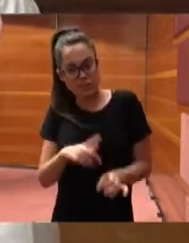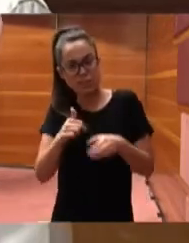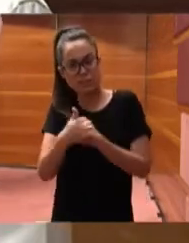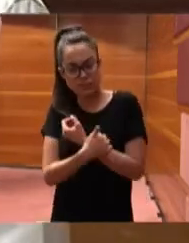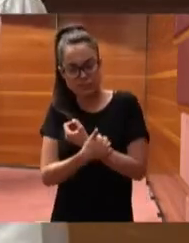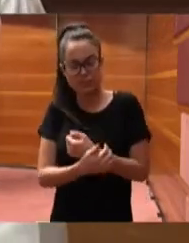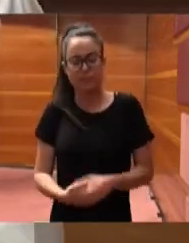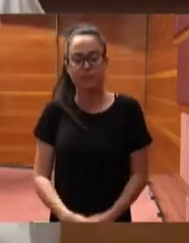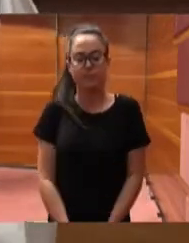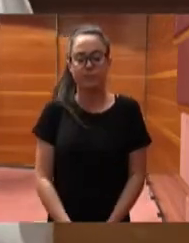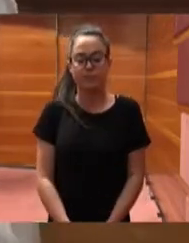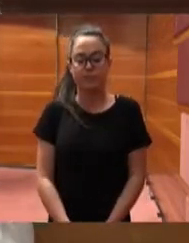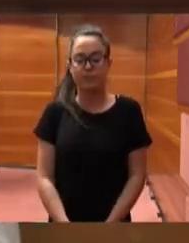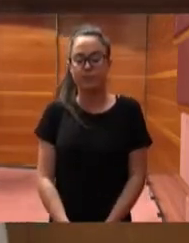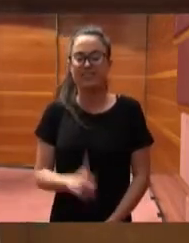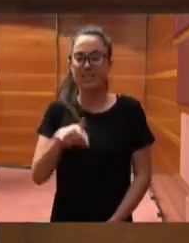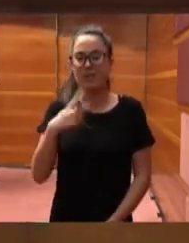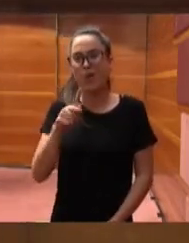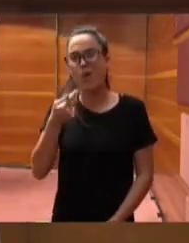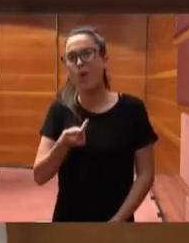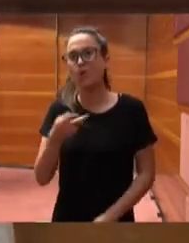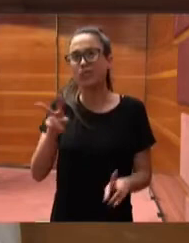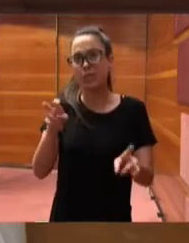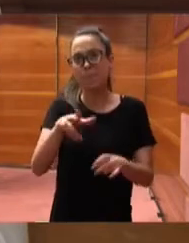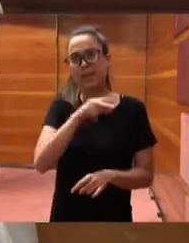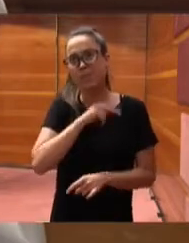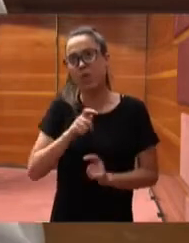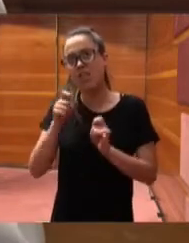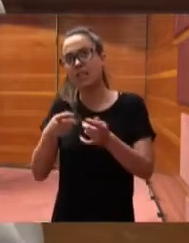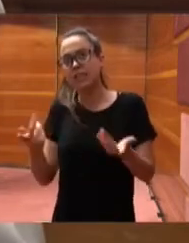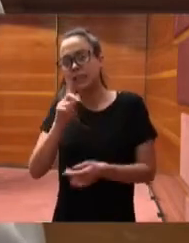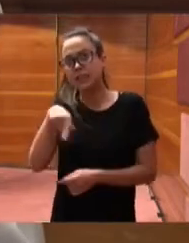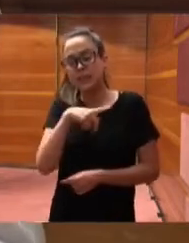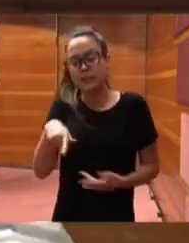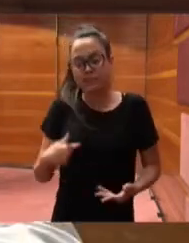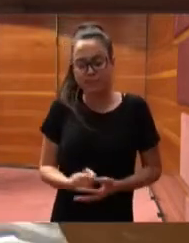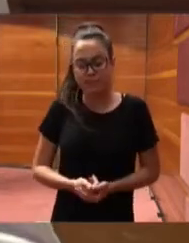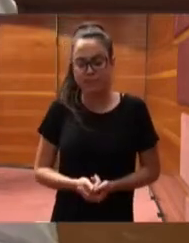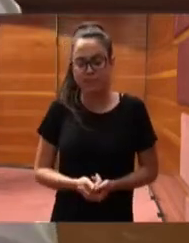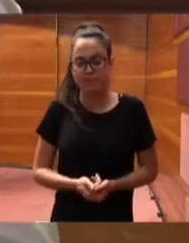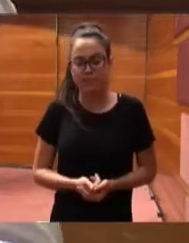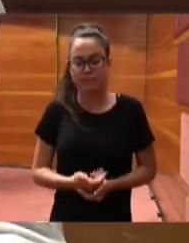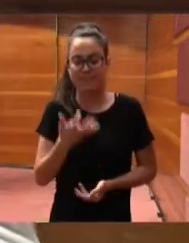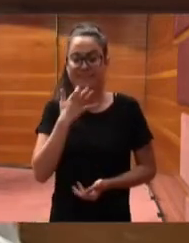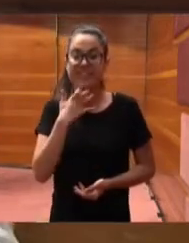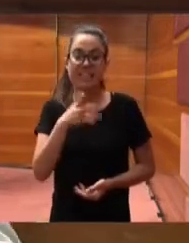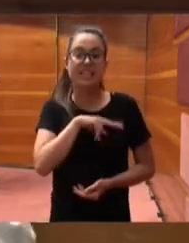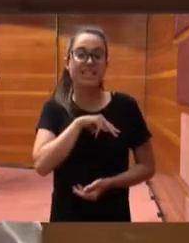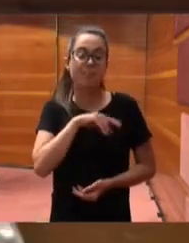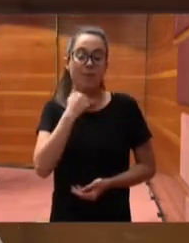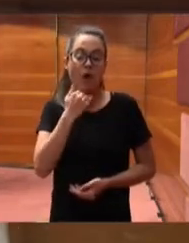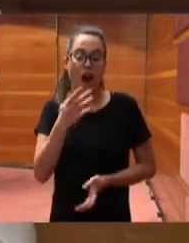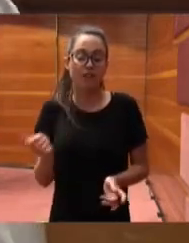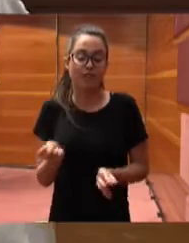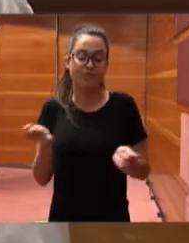participación. Y luego está el asunto del premio. Pues hay veces que lanzas una campaña y tienes mejor llegada si das algún tipo de premio, que a veces